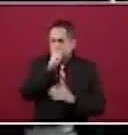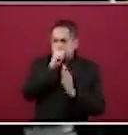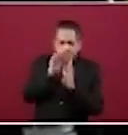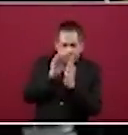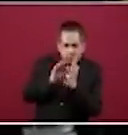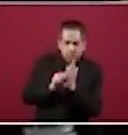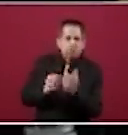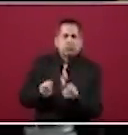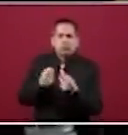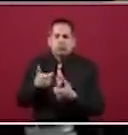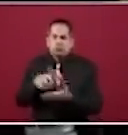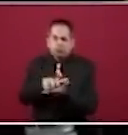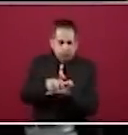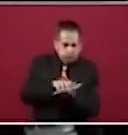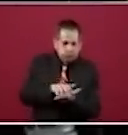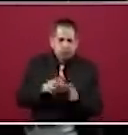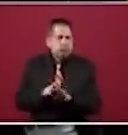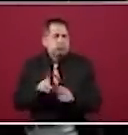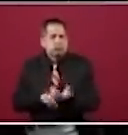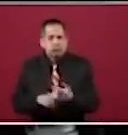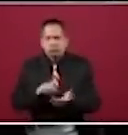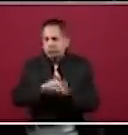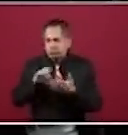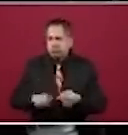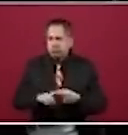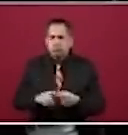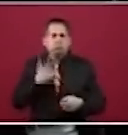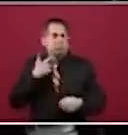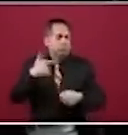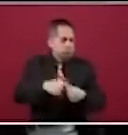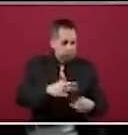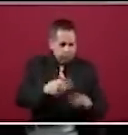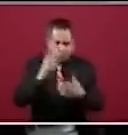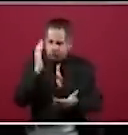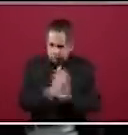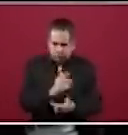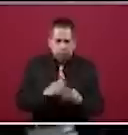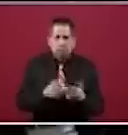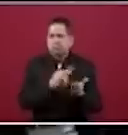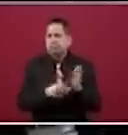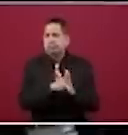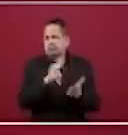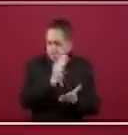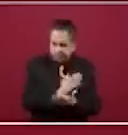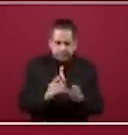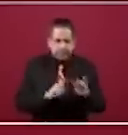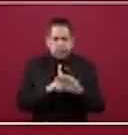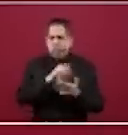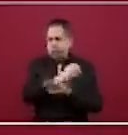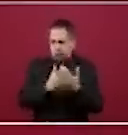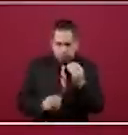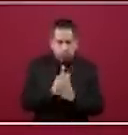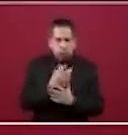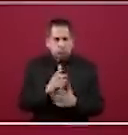reales por el combate a la corrupción en términos, por ejemplo, del robo a combustible, la cancelación de plazas, los contratos, incluso si